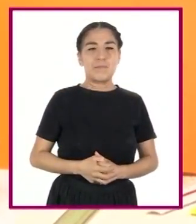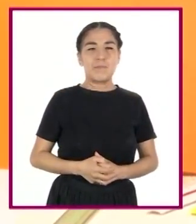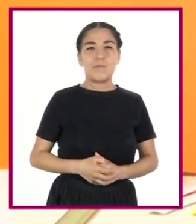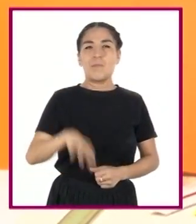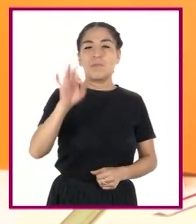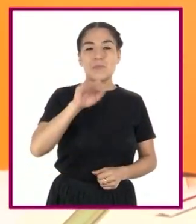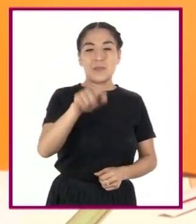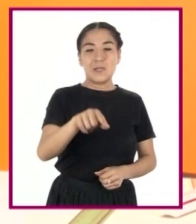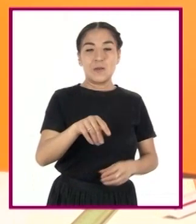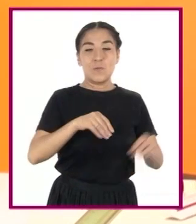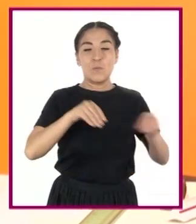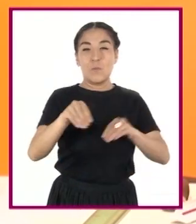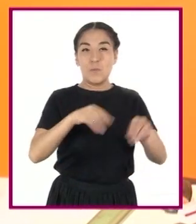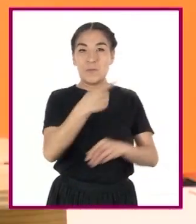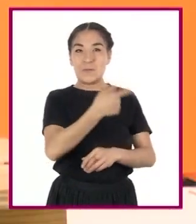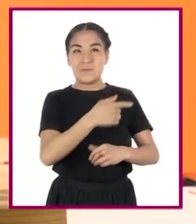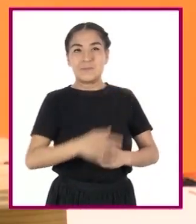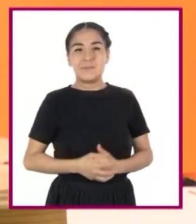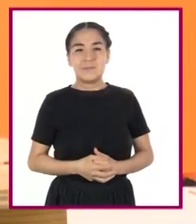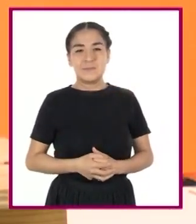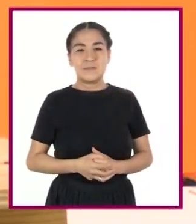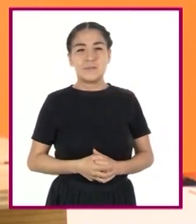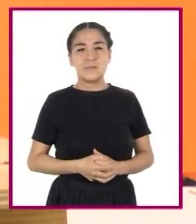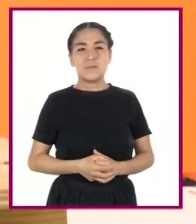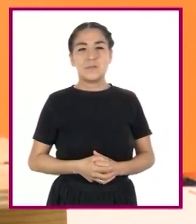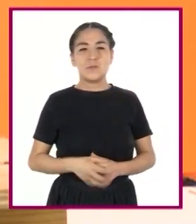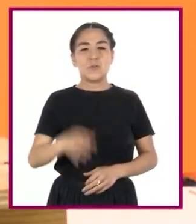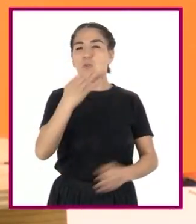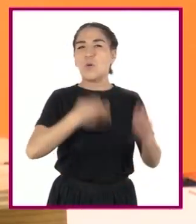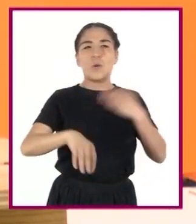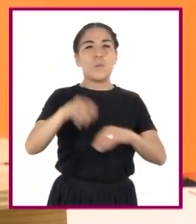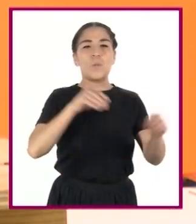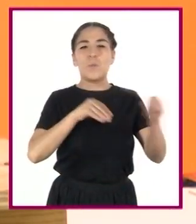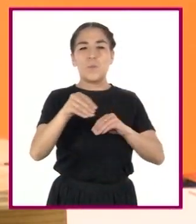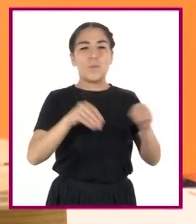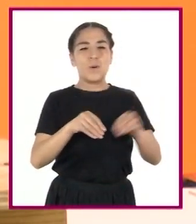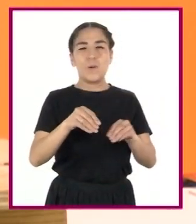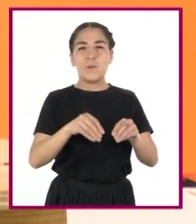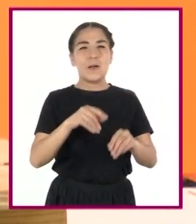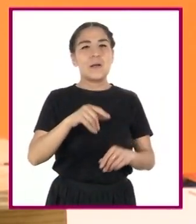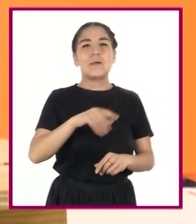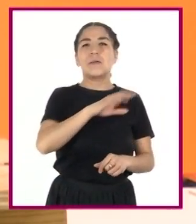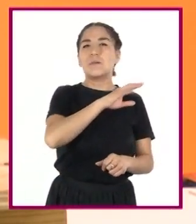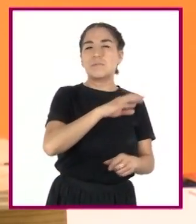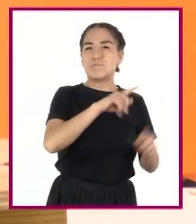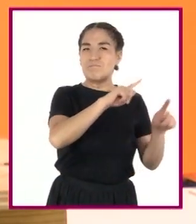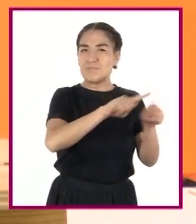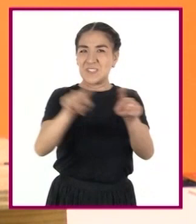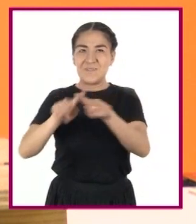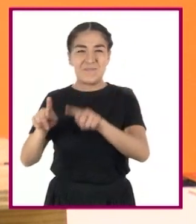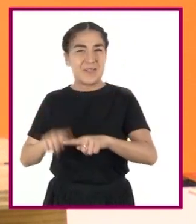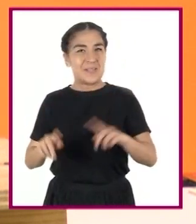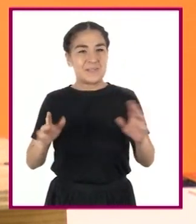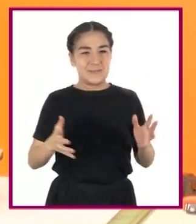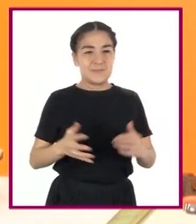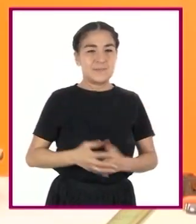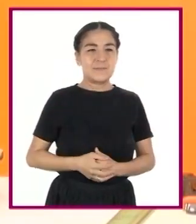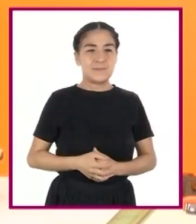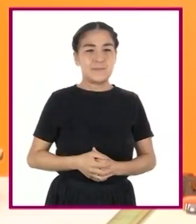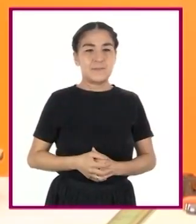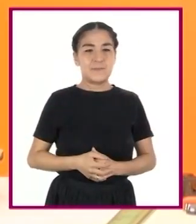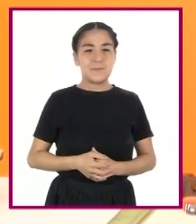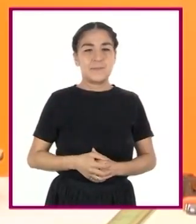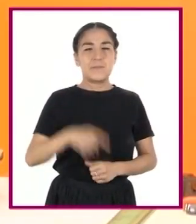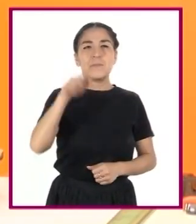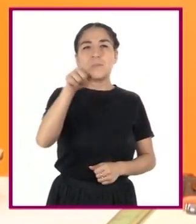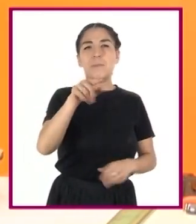si este es el movimiento, todos tienen un movimiento completamente distinto. ¿Sí?